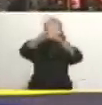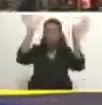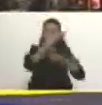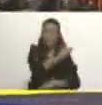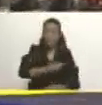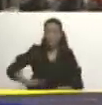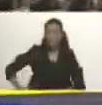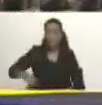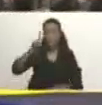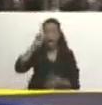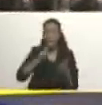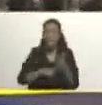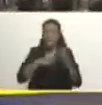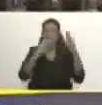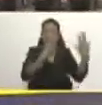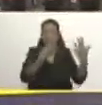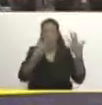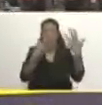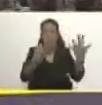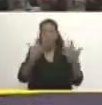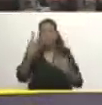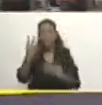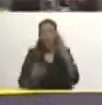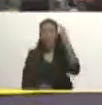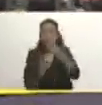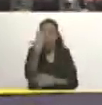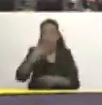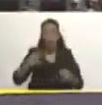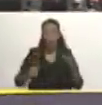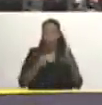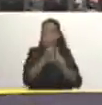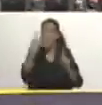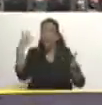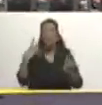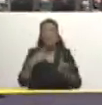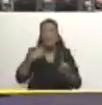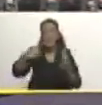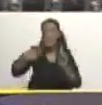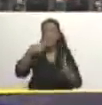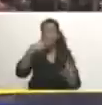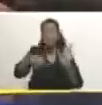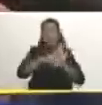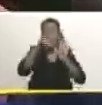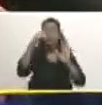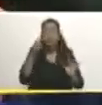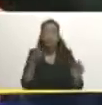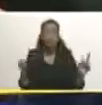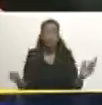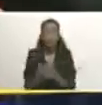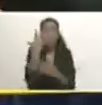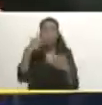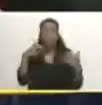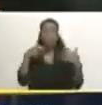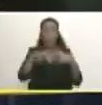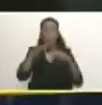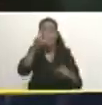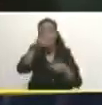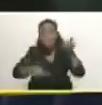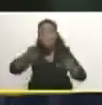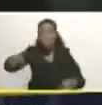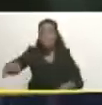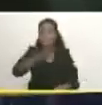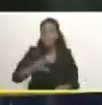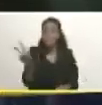de 1989 generan un estallido social de grandes magnitudes, lo que causó un atropello al pueblo de